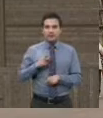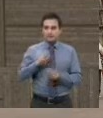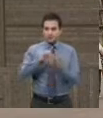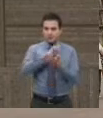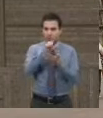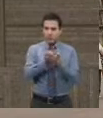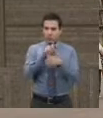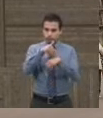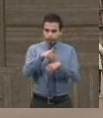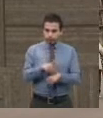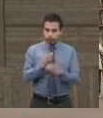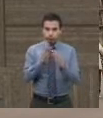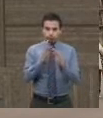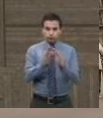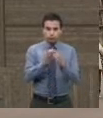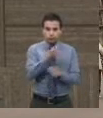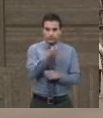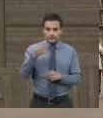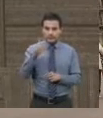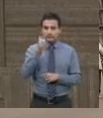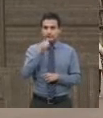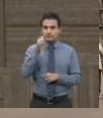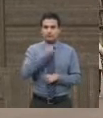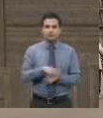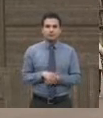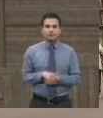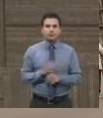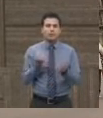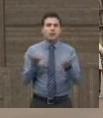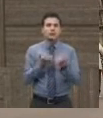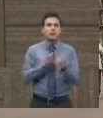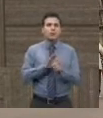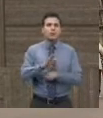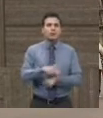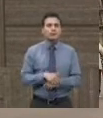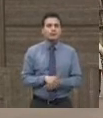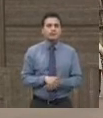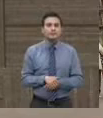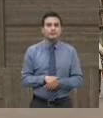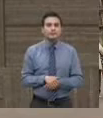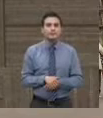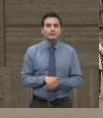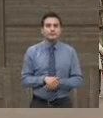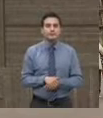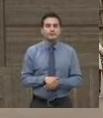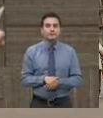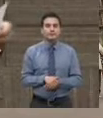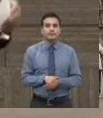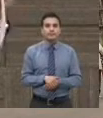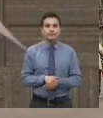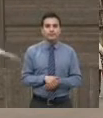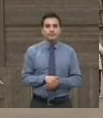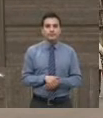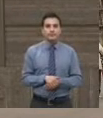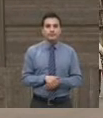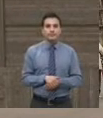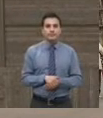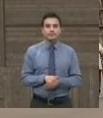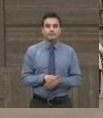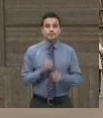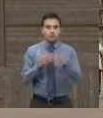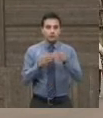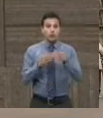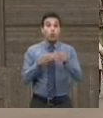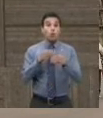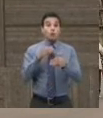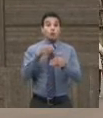violado. Entre tales medidas está registrar de manera sistematizada los procedimientos